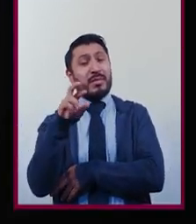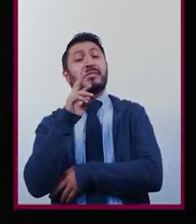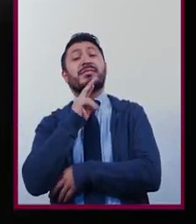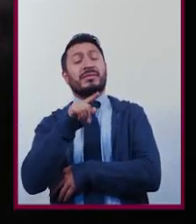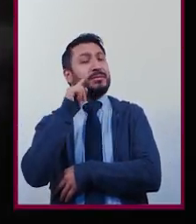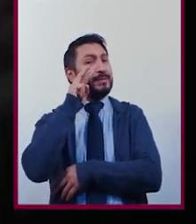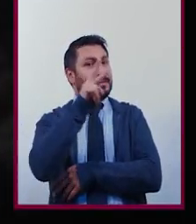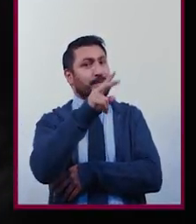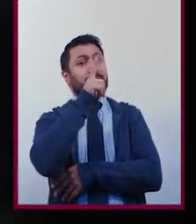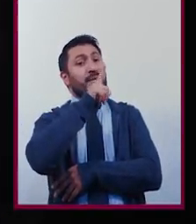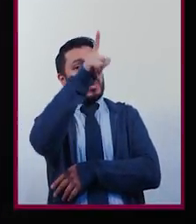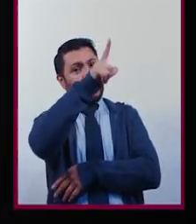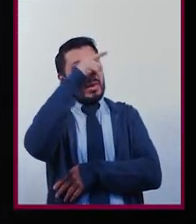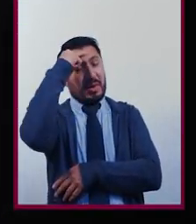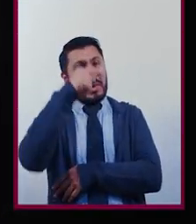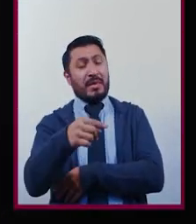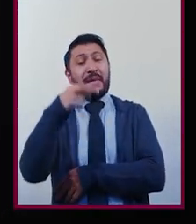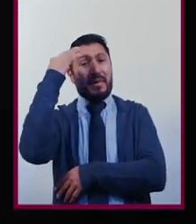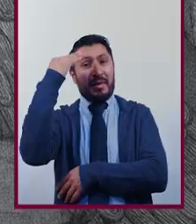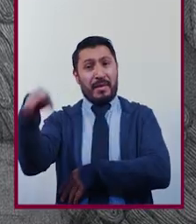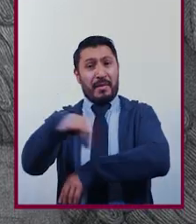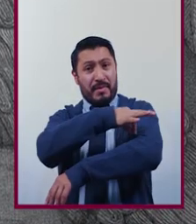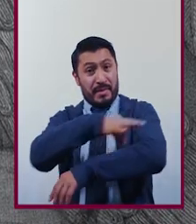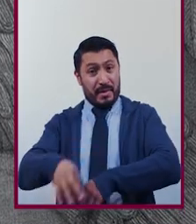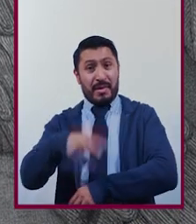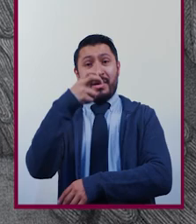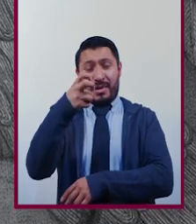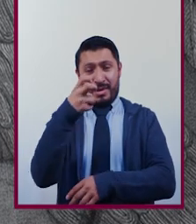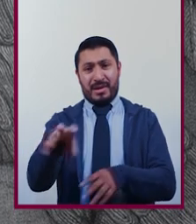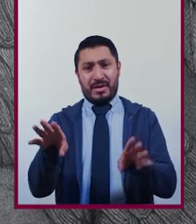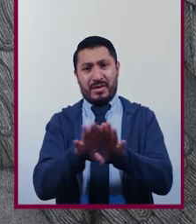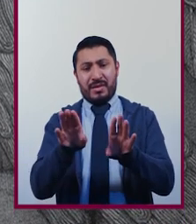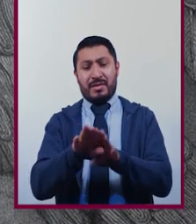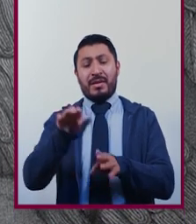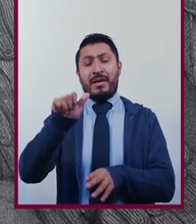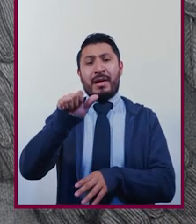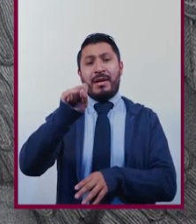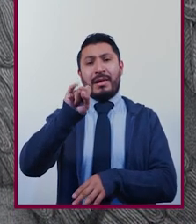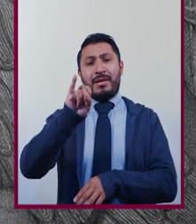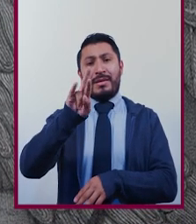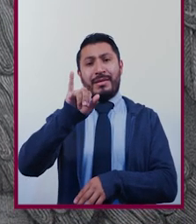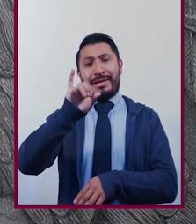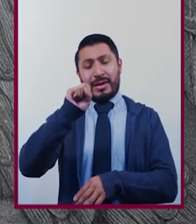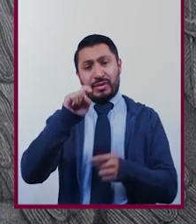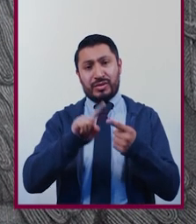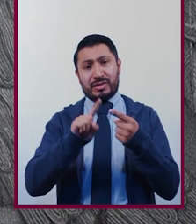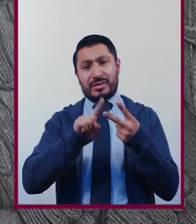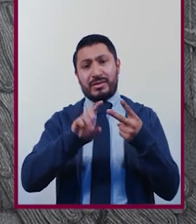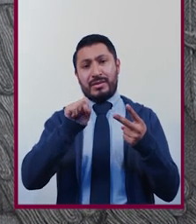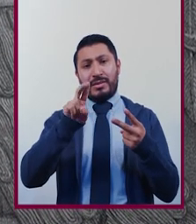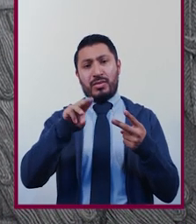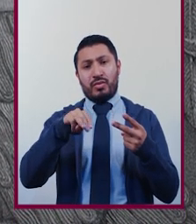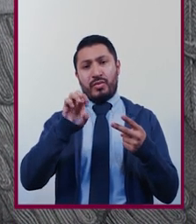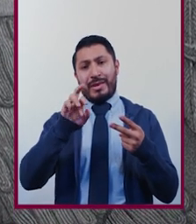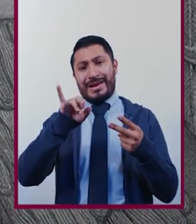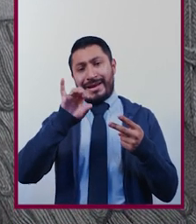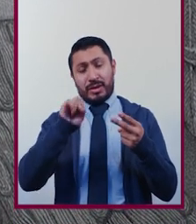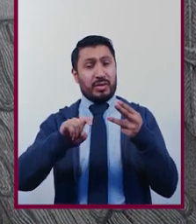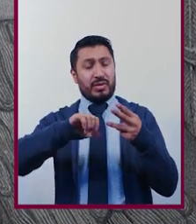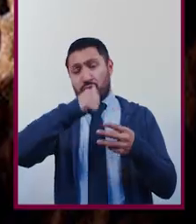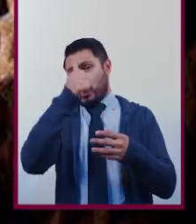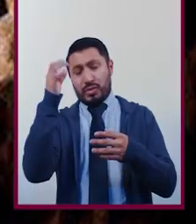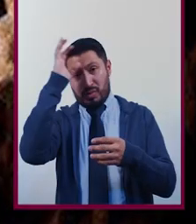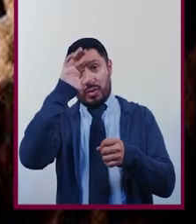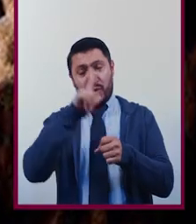en la luna también para medir el tiempo. Es el caso de los asirios, sumerios y otras civilizaciones del Medio